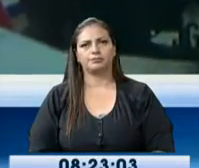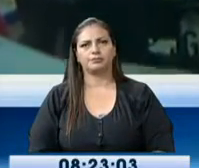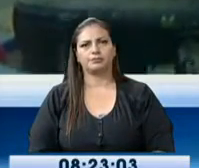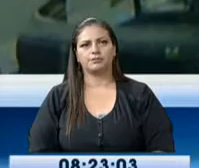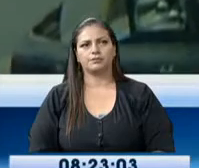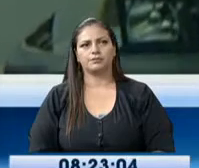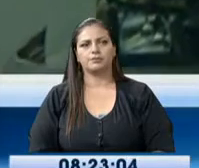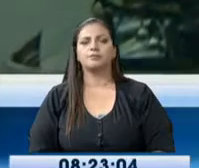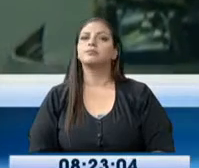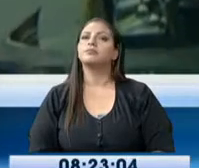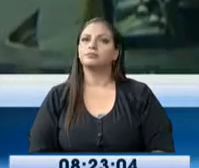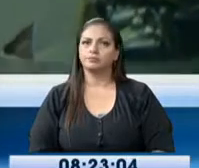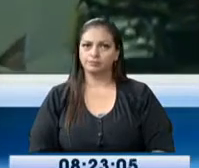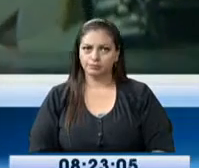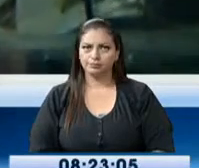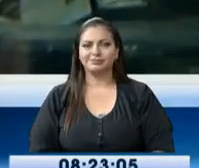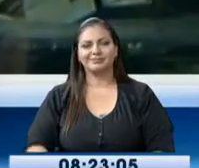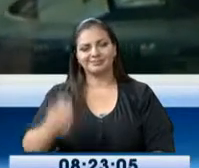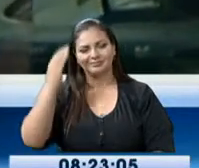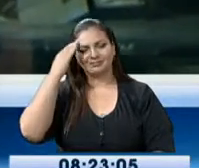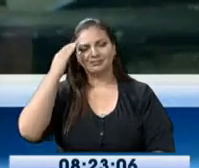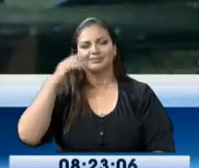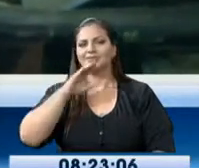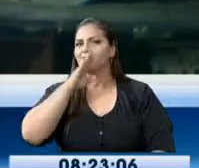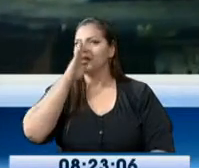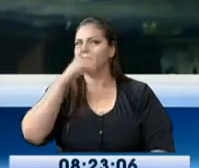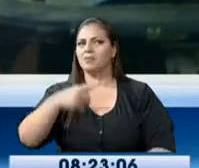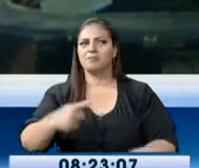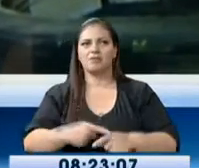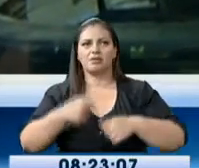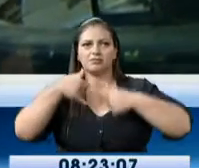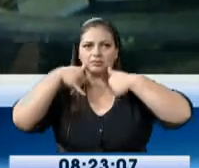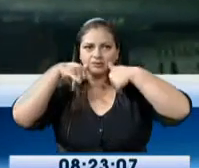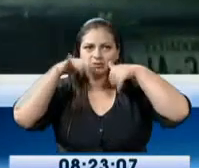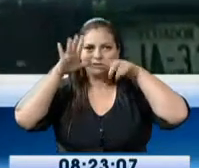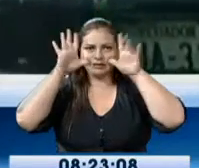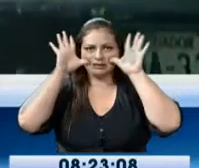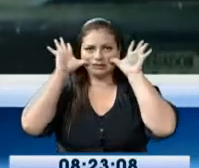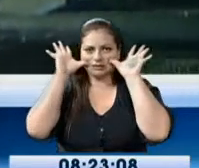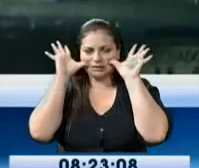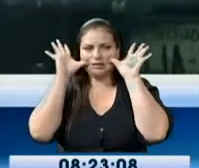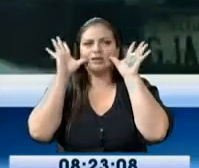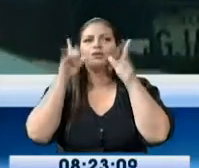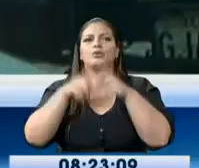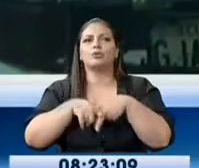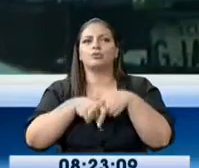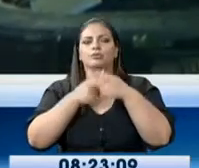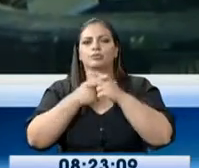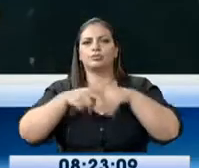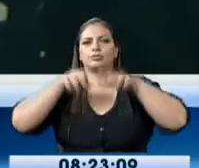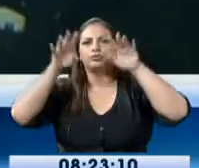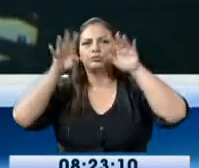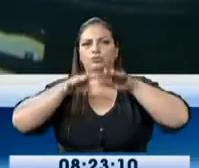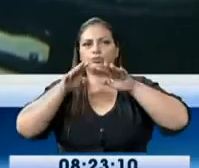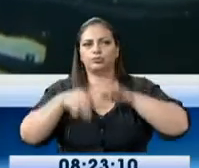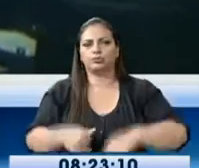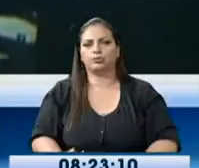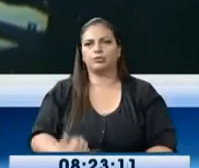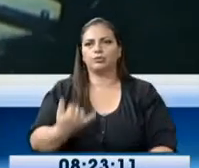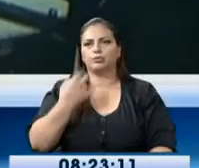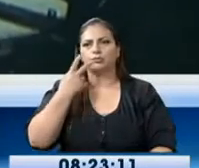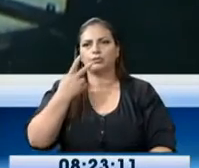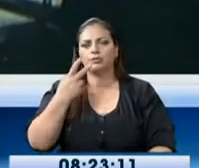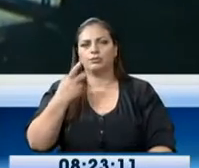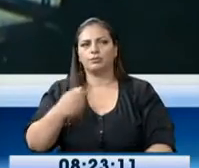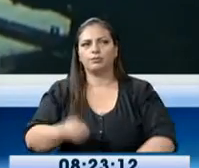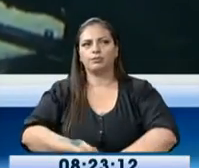estación lluviosa propiamente que ya se está haciendo presente. Así es. Escuchemos qué nos dice un miembro de la Agencia de Tránsito Municipal respecto al